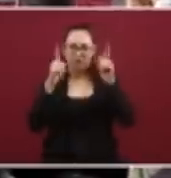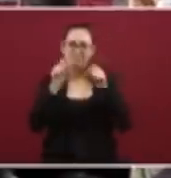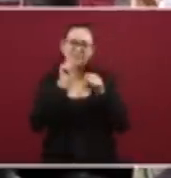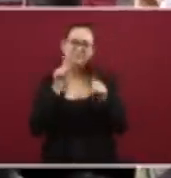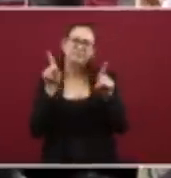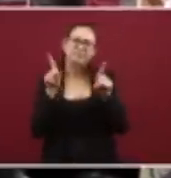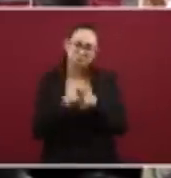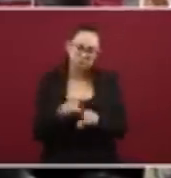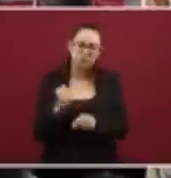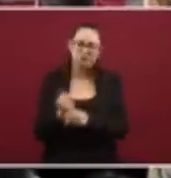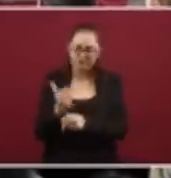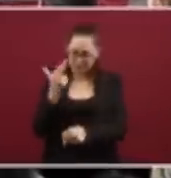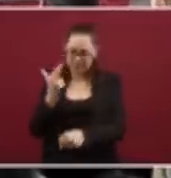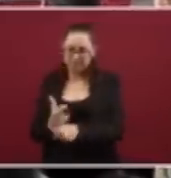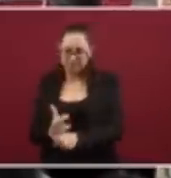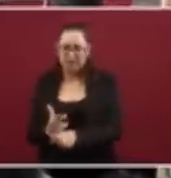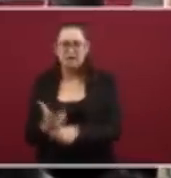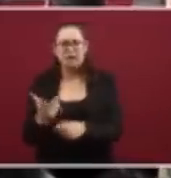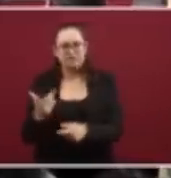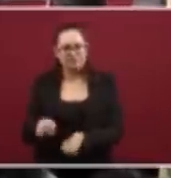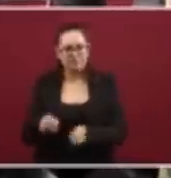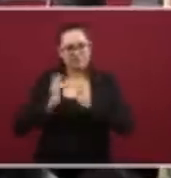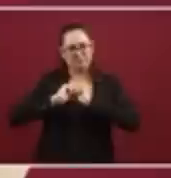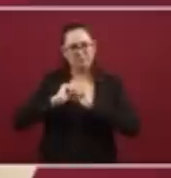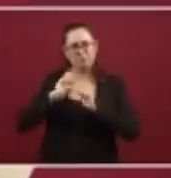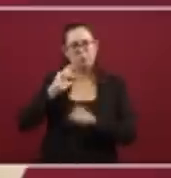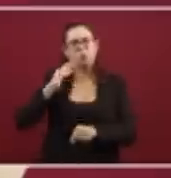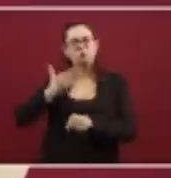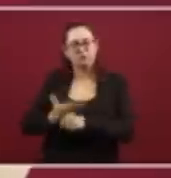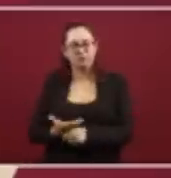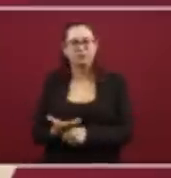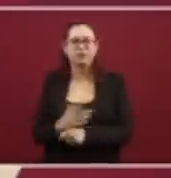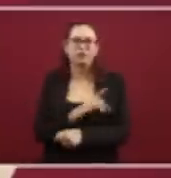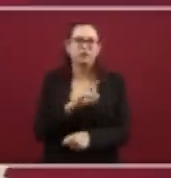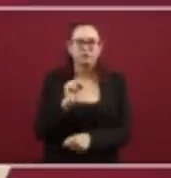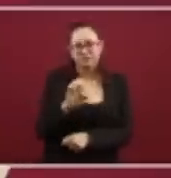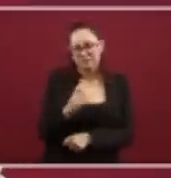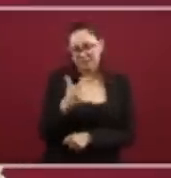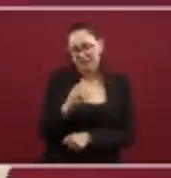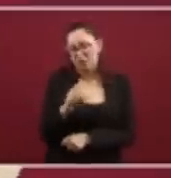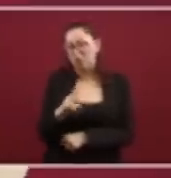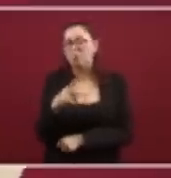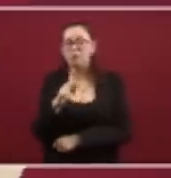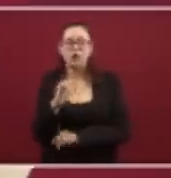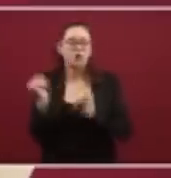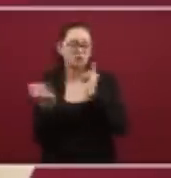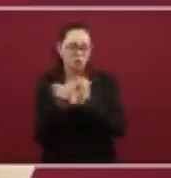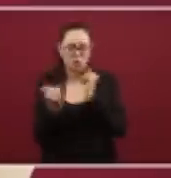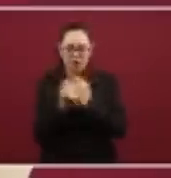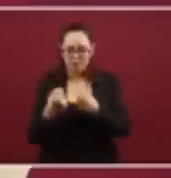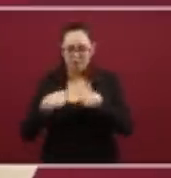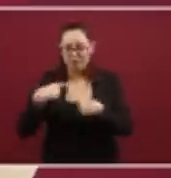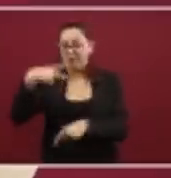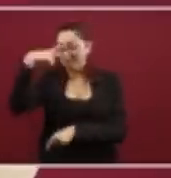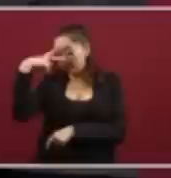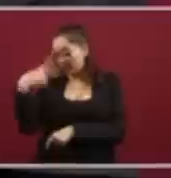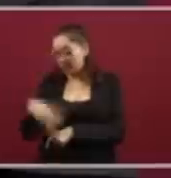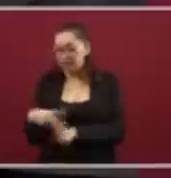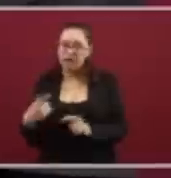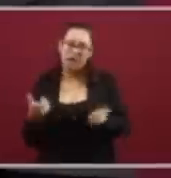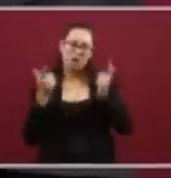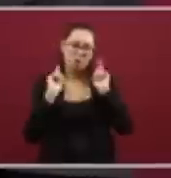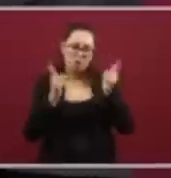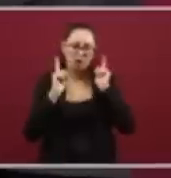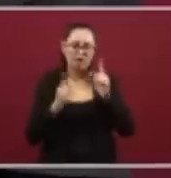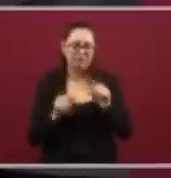secretaria de gobernacion sino estoy muy esperanzada cualquier ciudadano de que esto vaya avanzar muy rápidamente